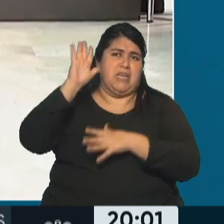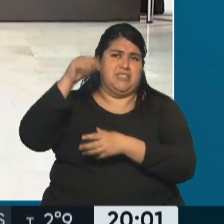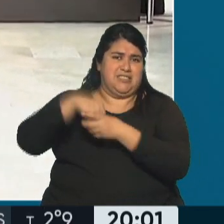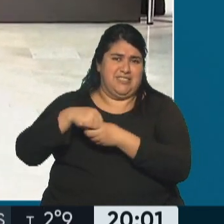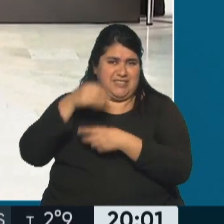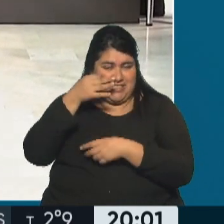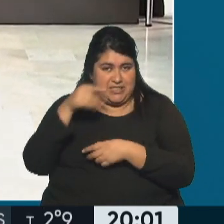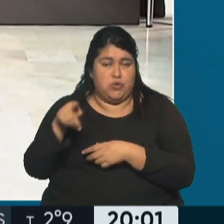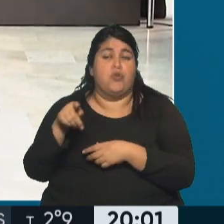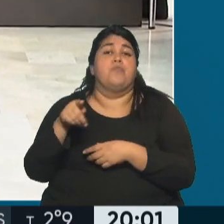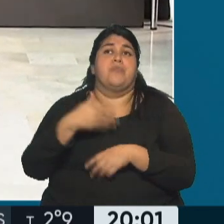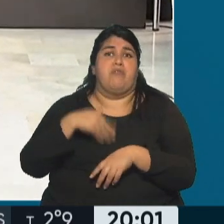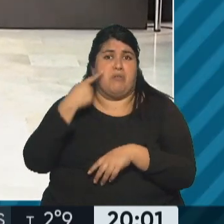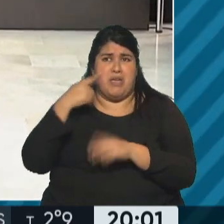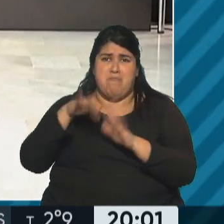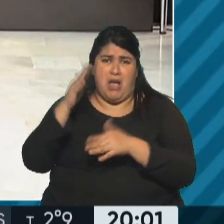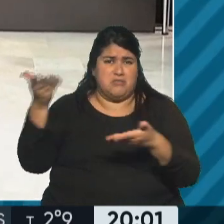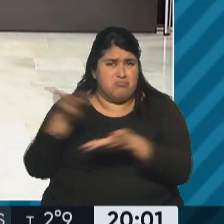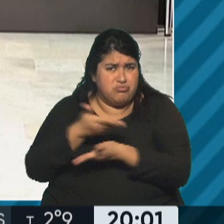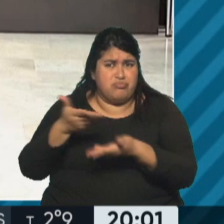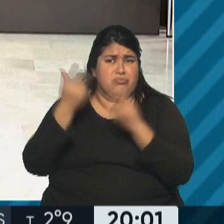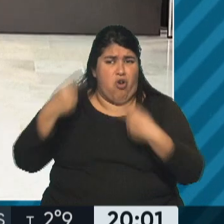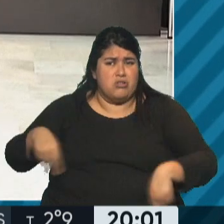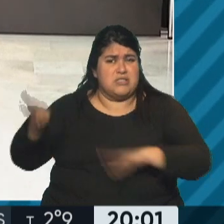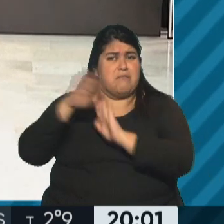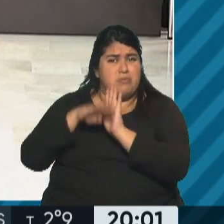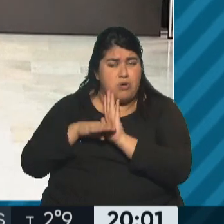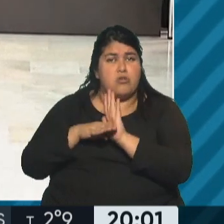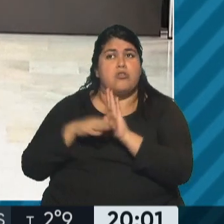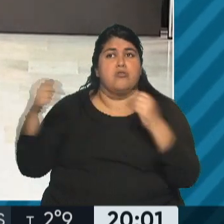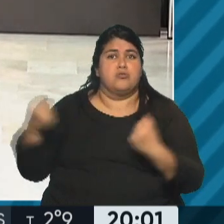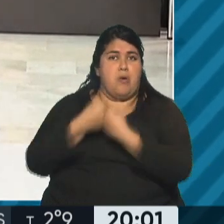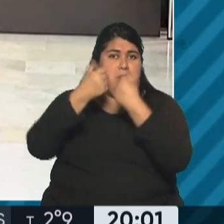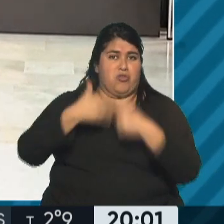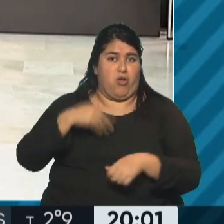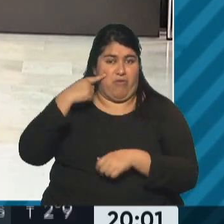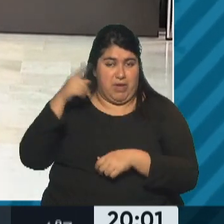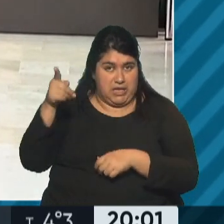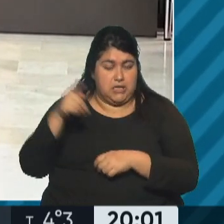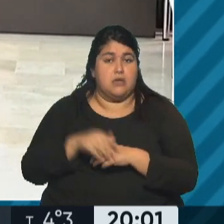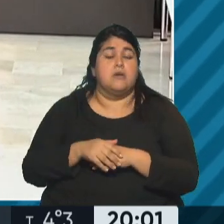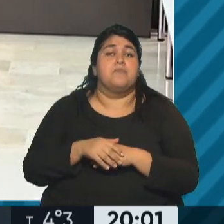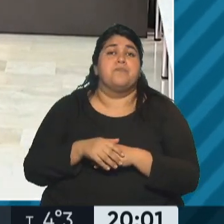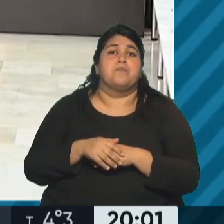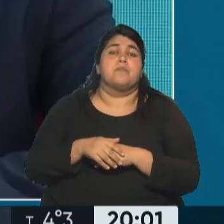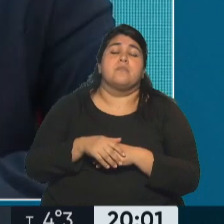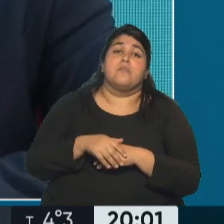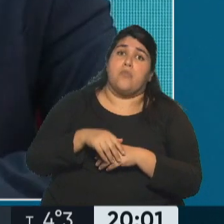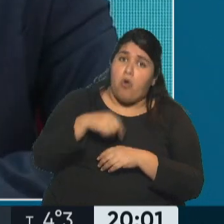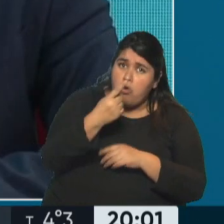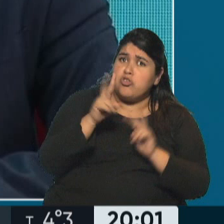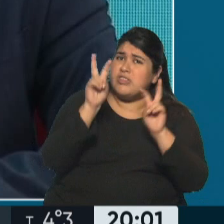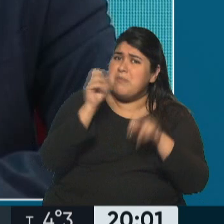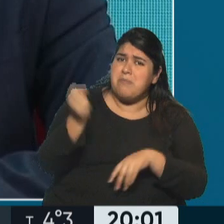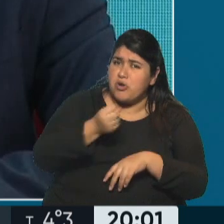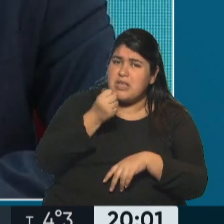Monetario Internacional, gran articulador de lo que hoy es el pacto con el organismo. Y acá otro punto importantísimo: ¿qué es